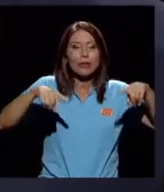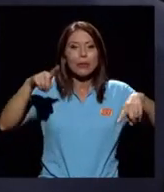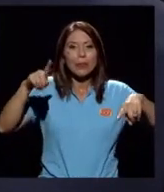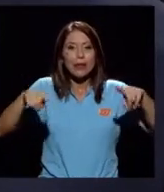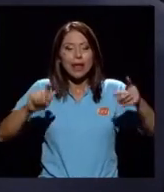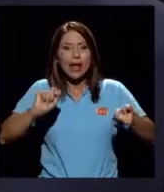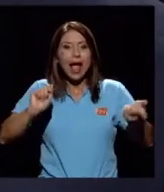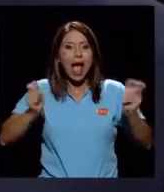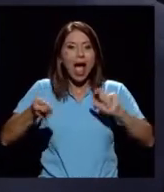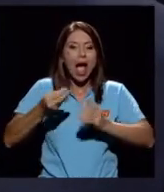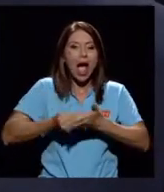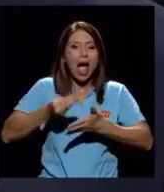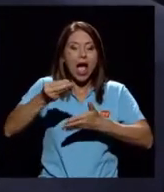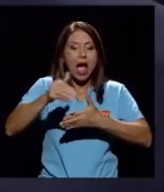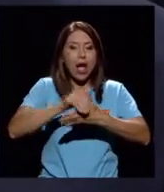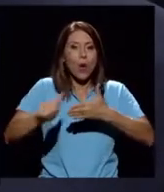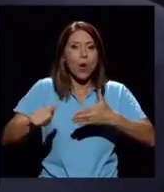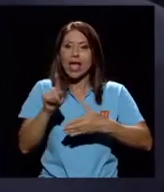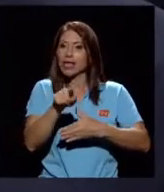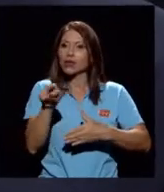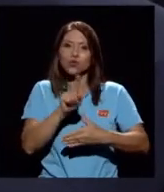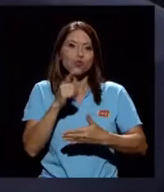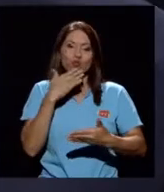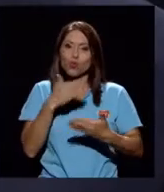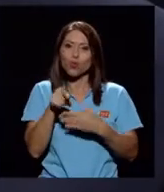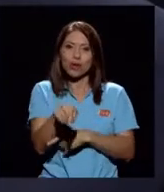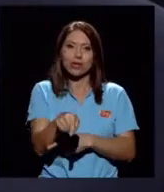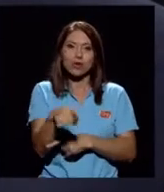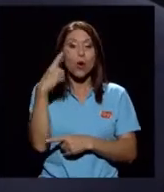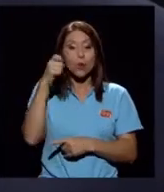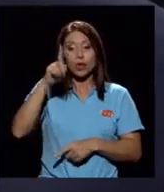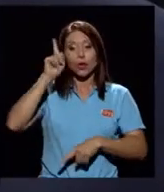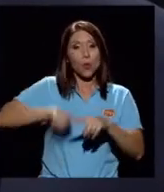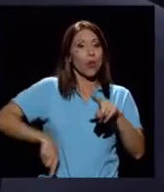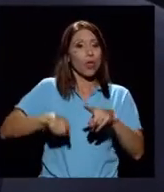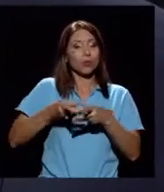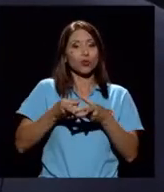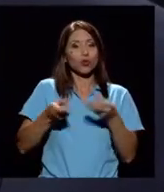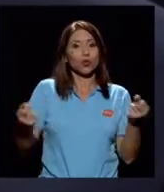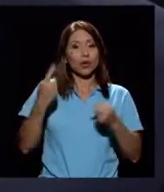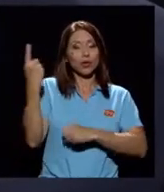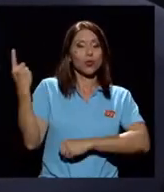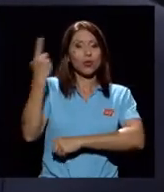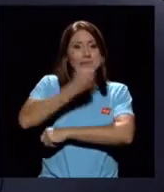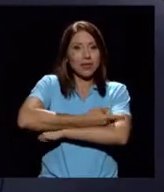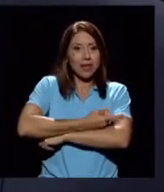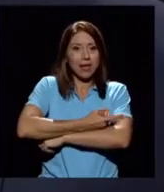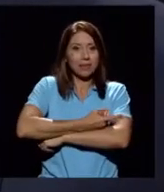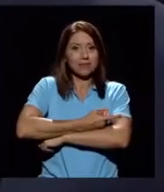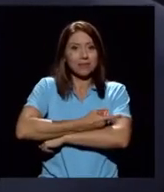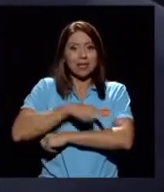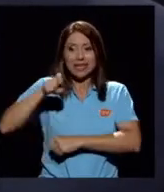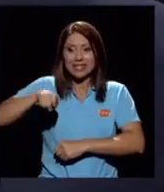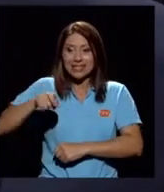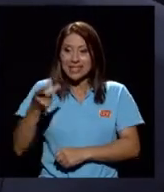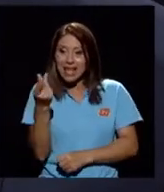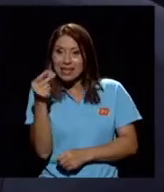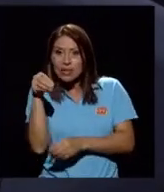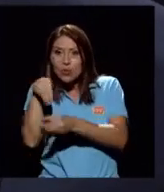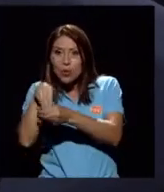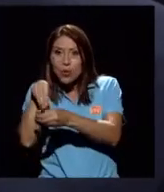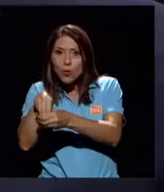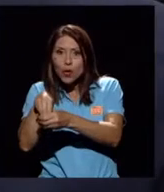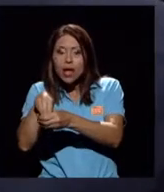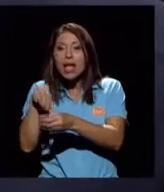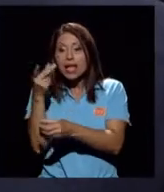una situación de emergencia un cambio radical en un día que regirían entonces poner las reservas para eso son para